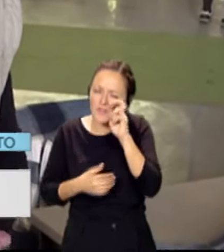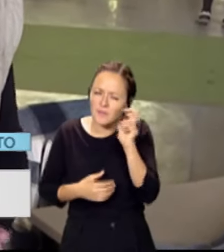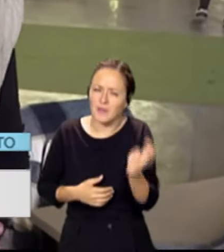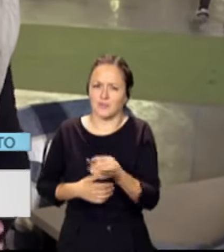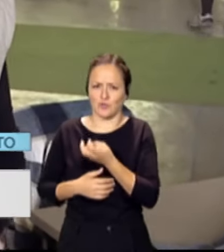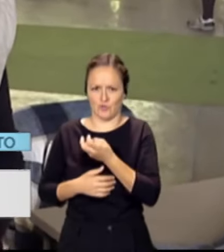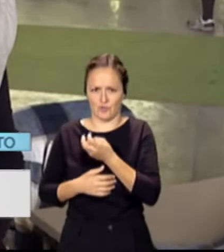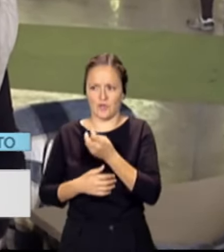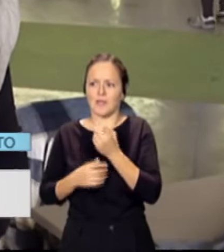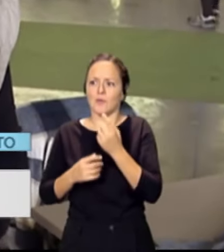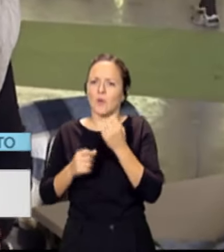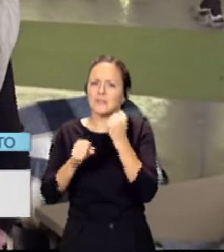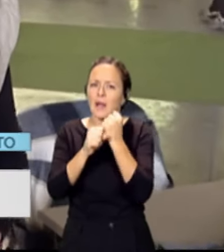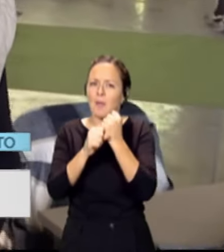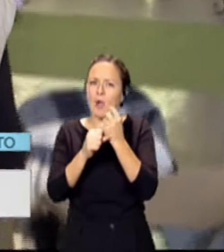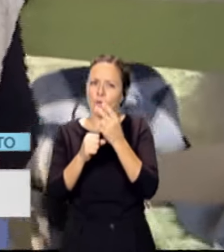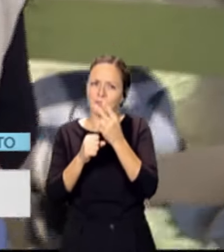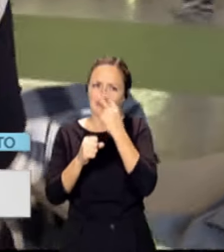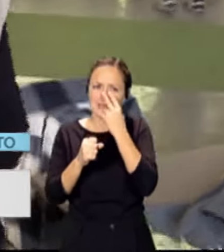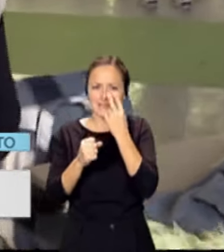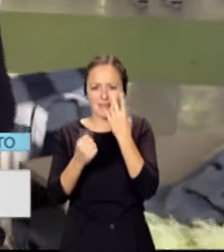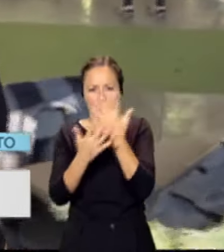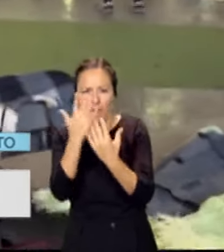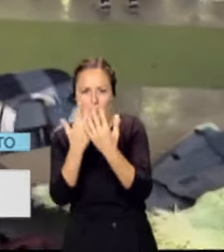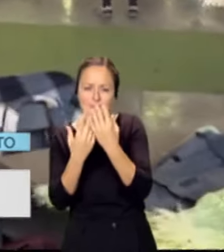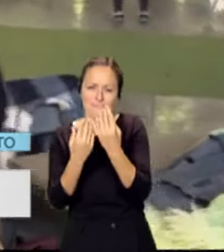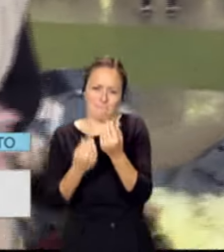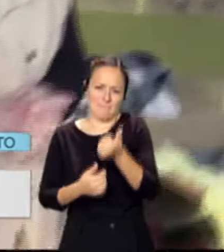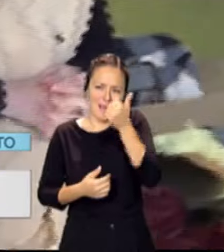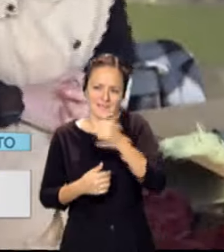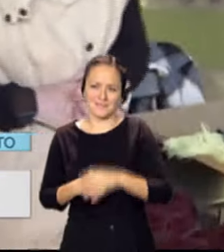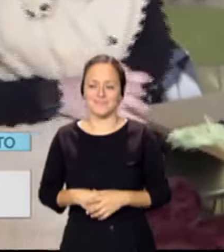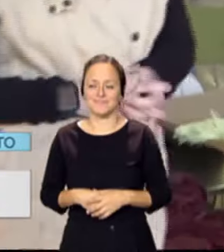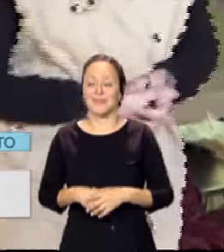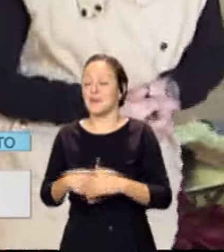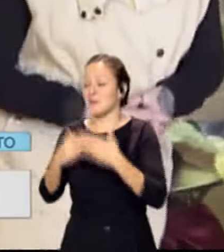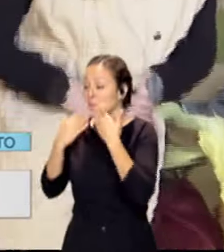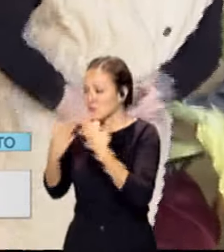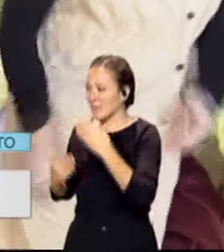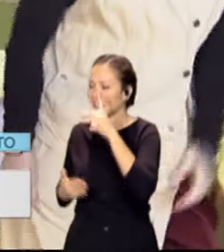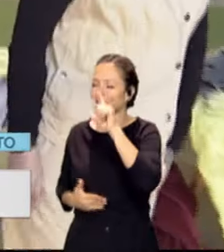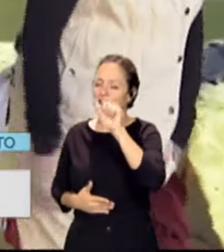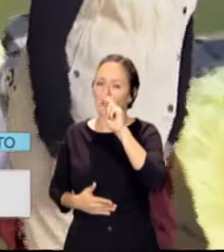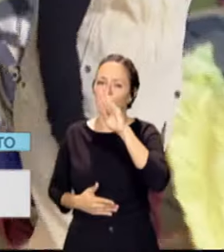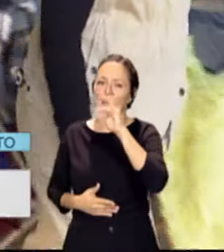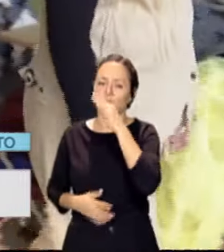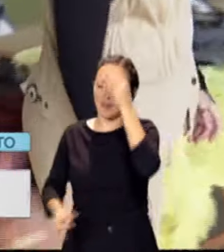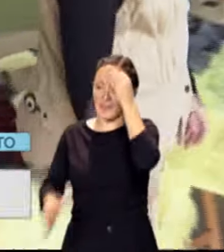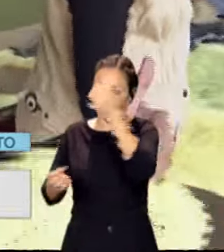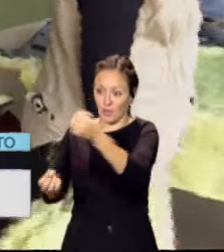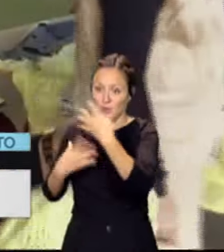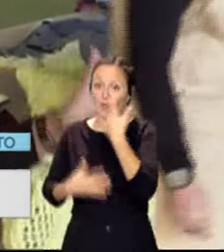más interesante no más más interesante pues muchísimas gracias Claudia por contarnos todos esos detalles Pues fíjate estivalis ya han visto